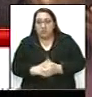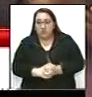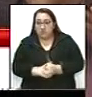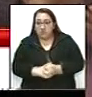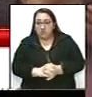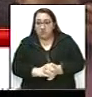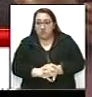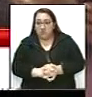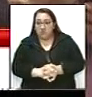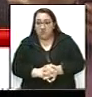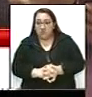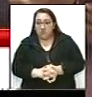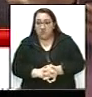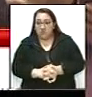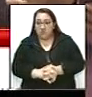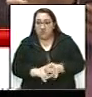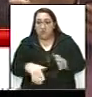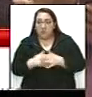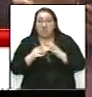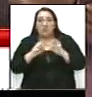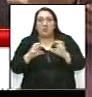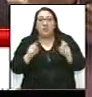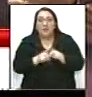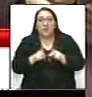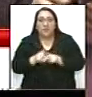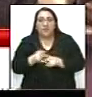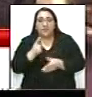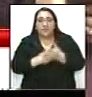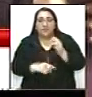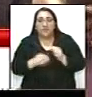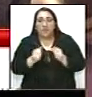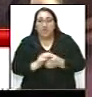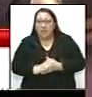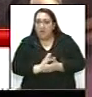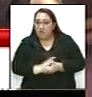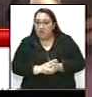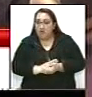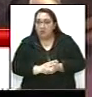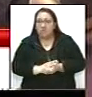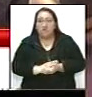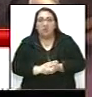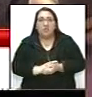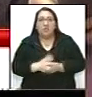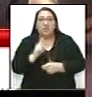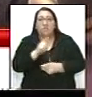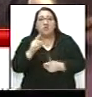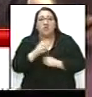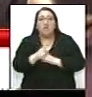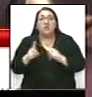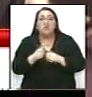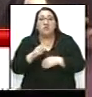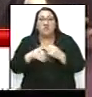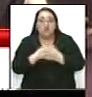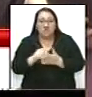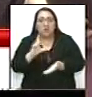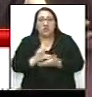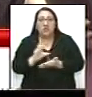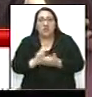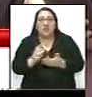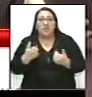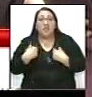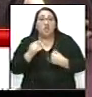está mintiendo a la población, señalando que ahora cada distrito de Lima Metropolitana van a tener